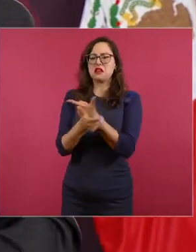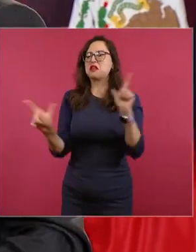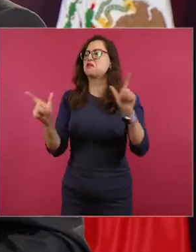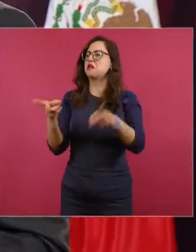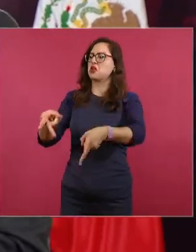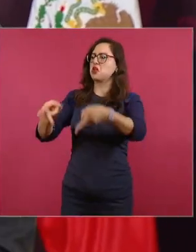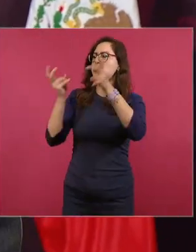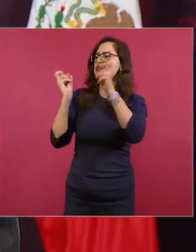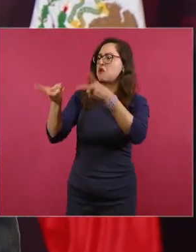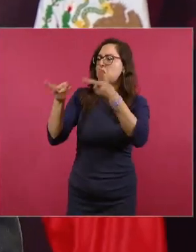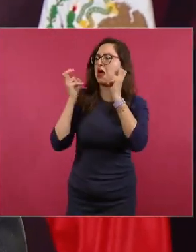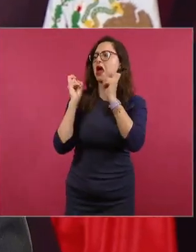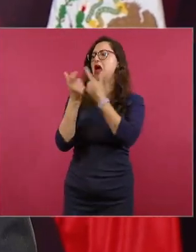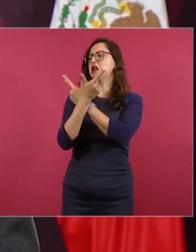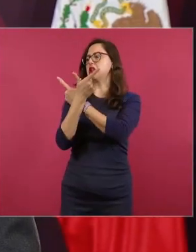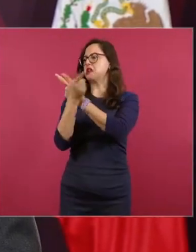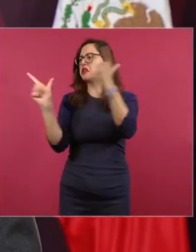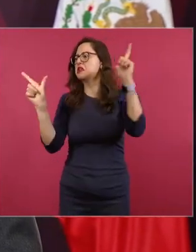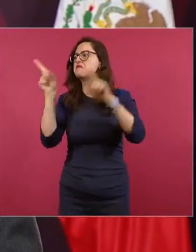pueden